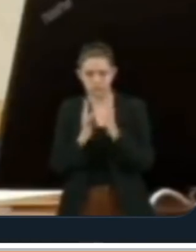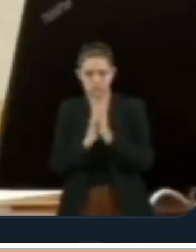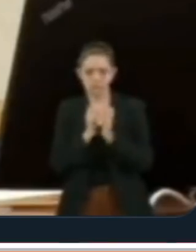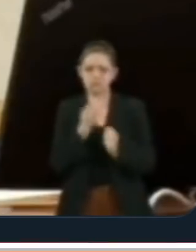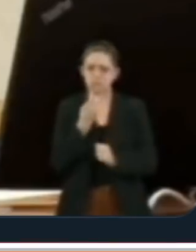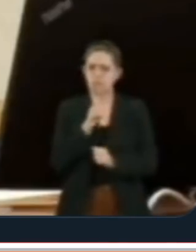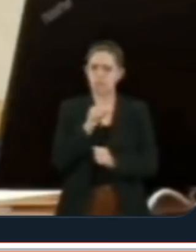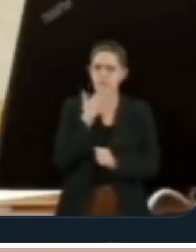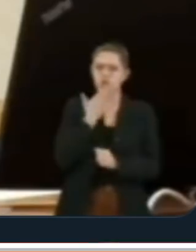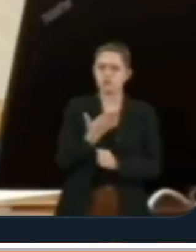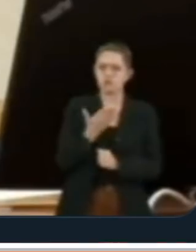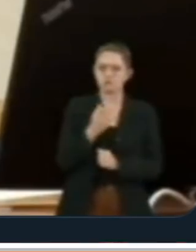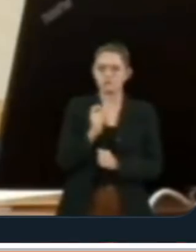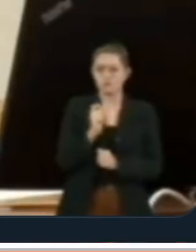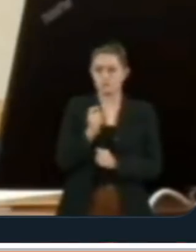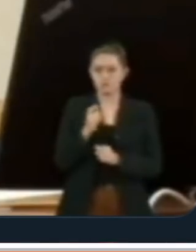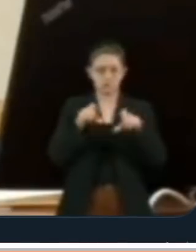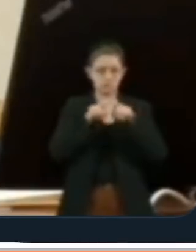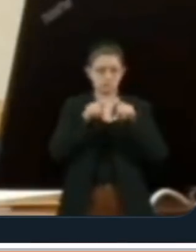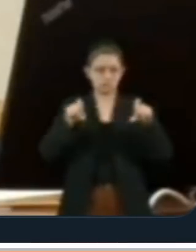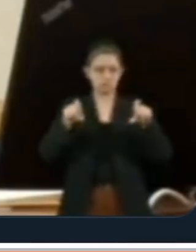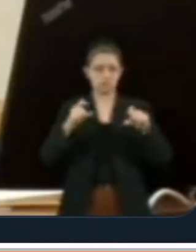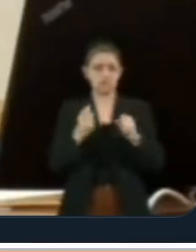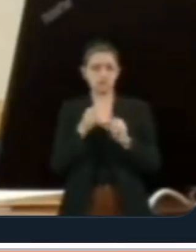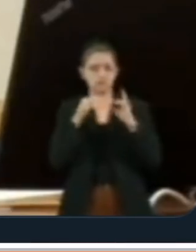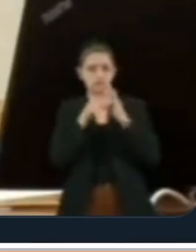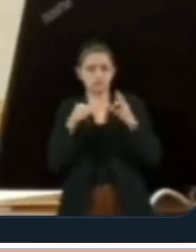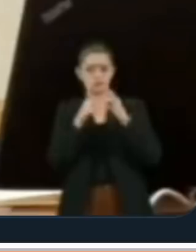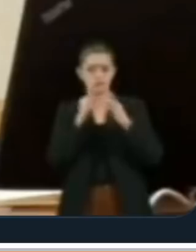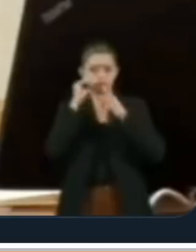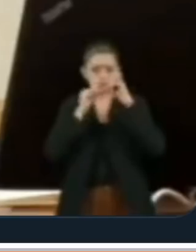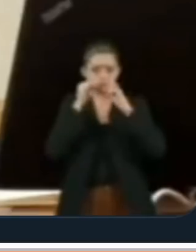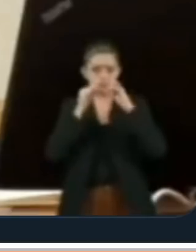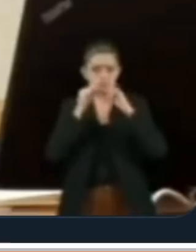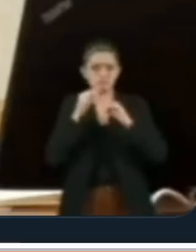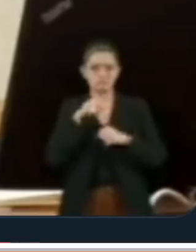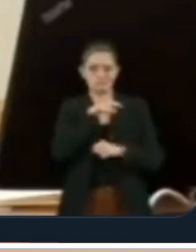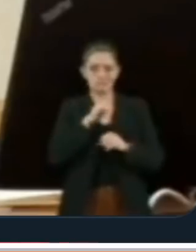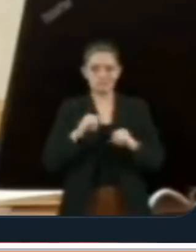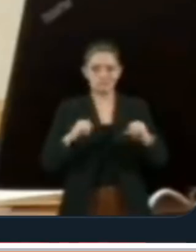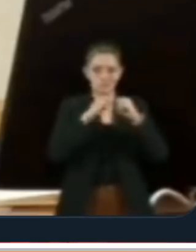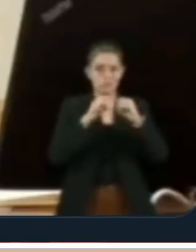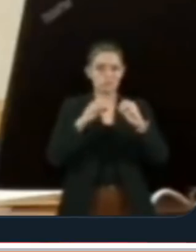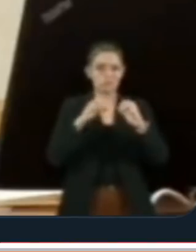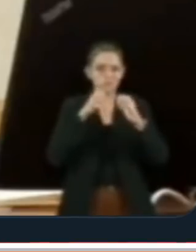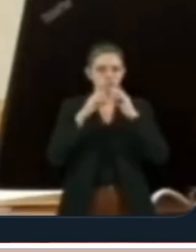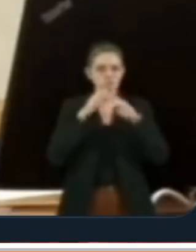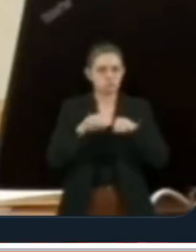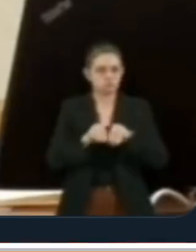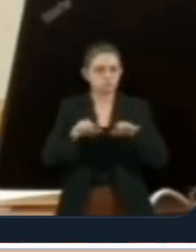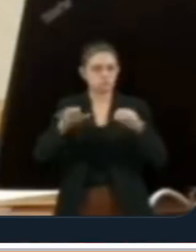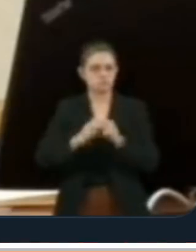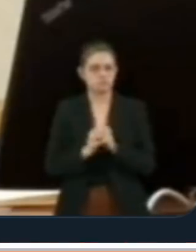institucional que alimenta la potente estrategia de difusión institucional. La revocación de